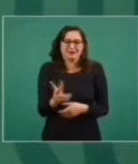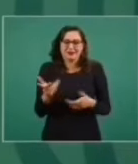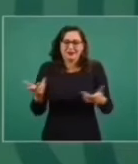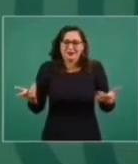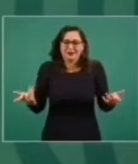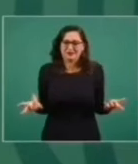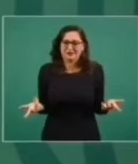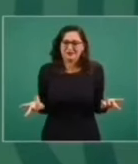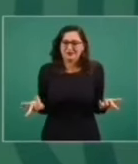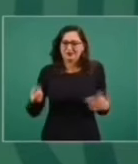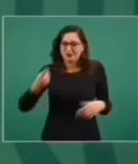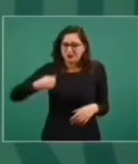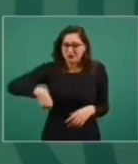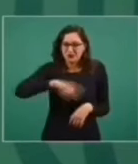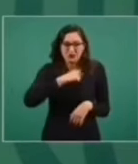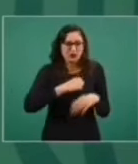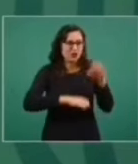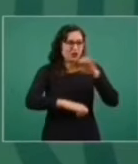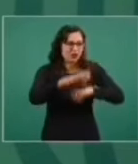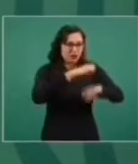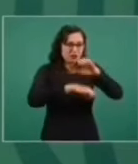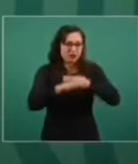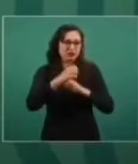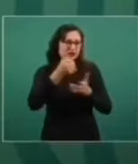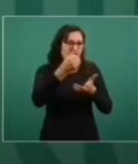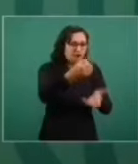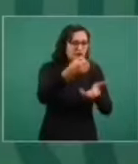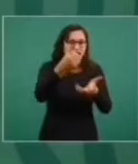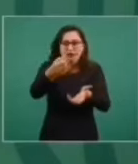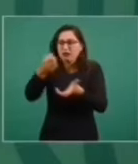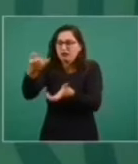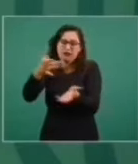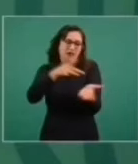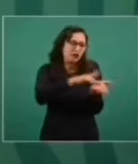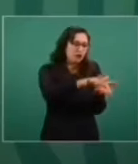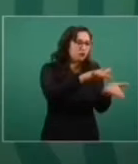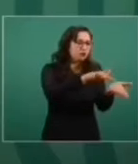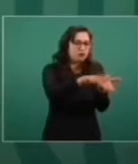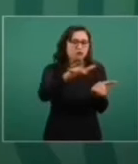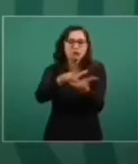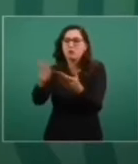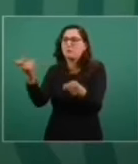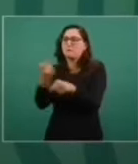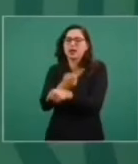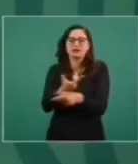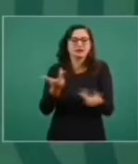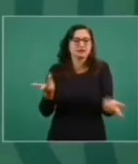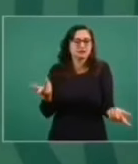pues entonces fracasa el gobierno,